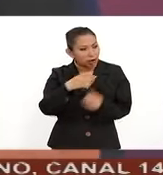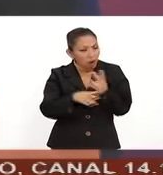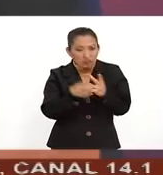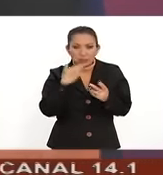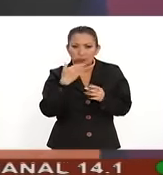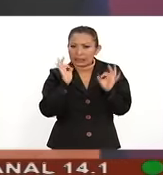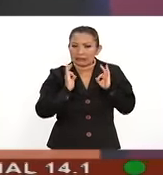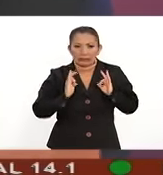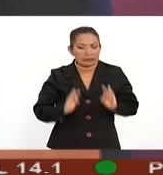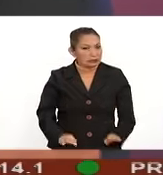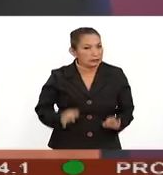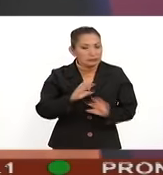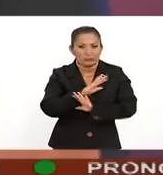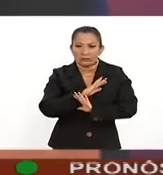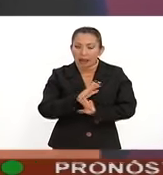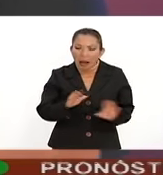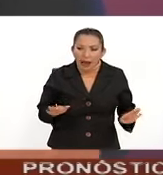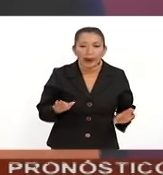en calma, que están